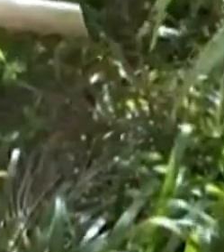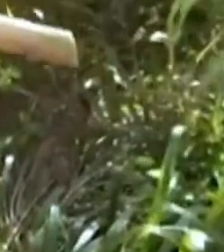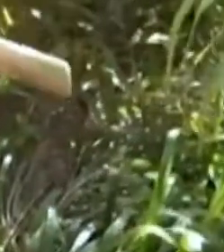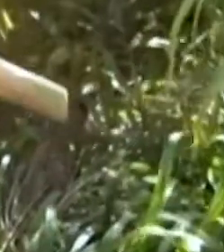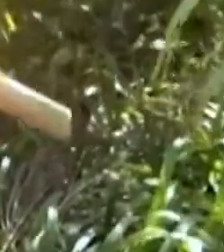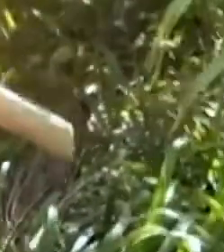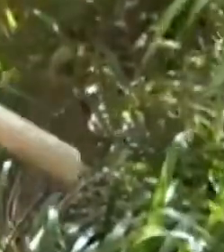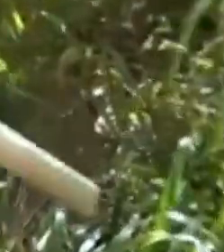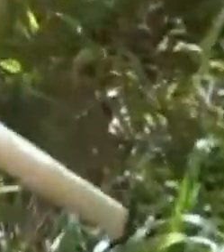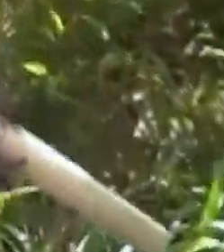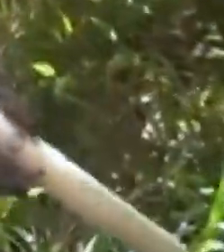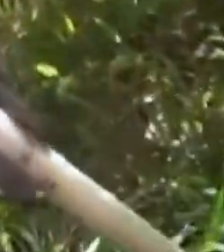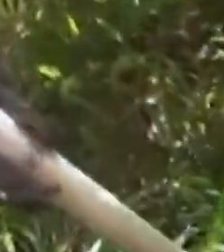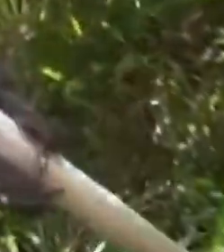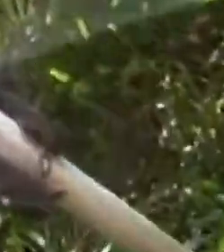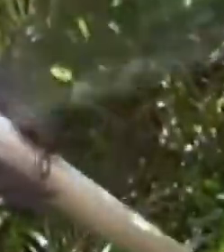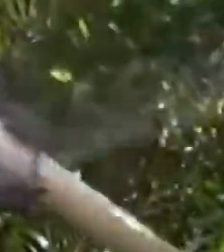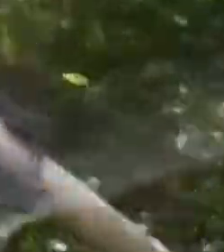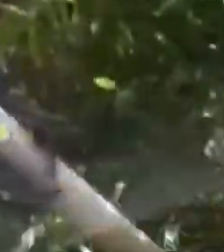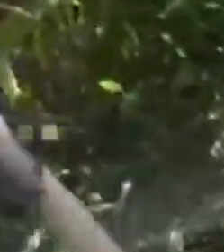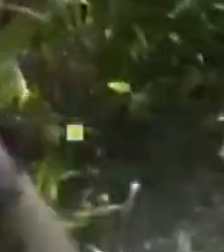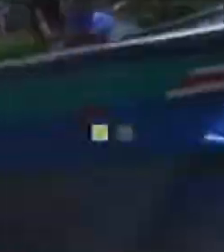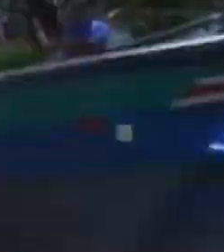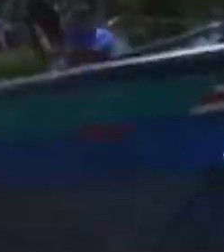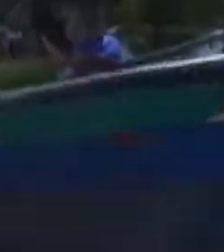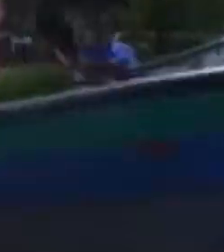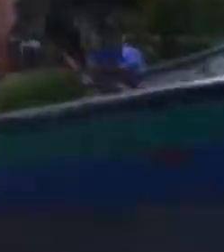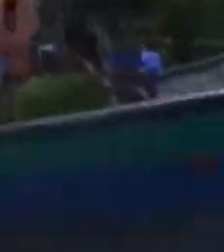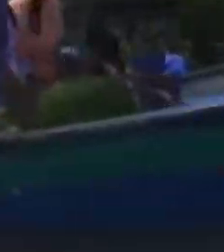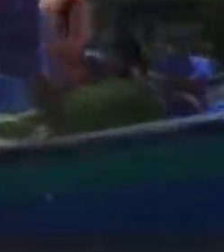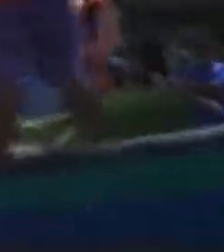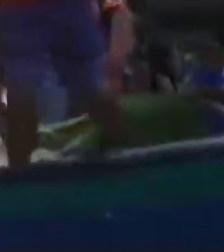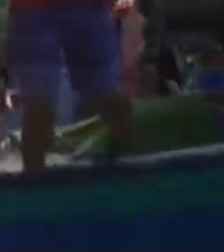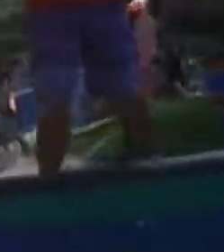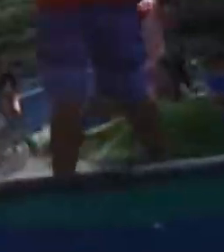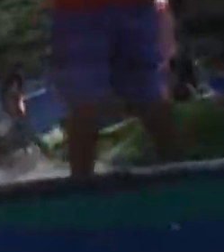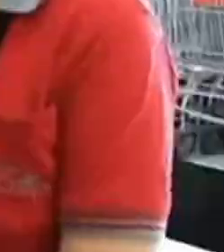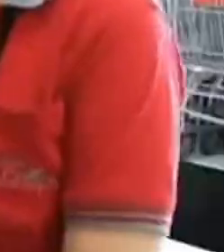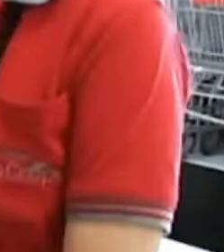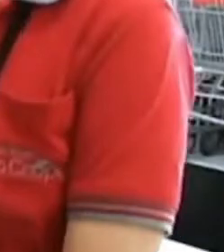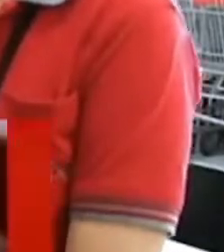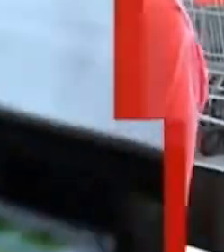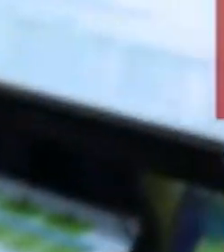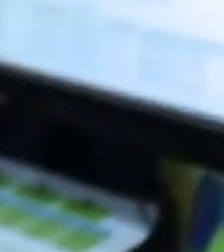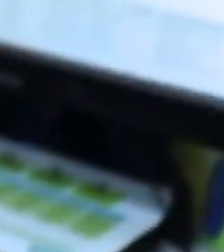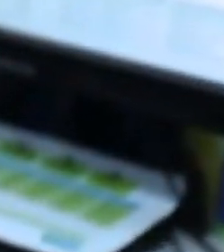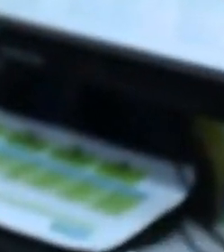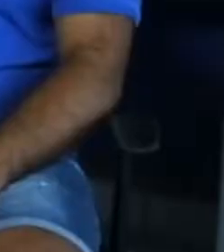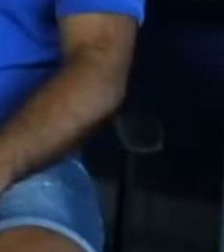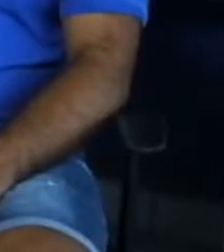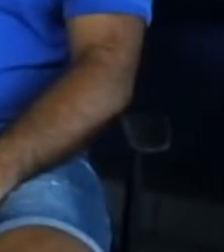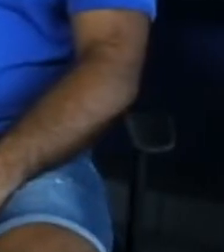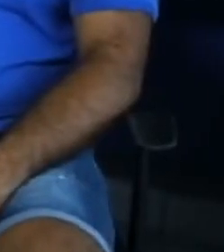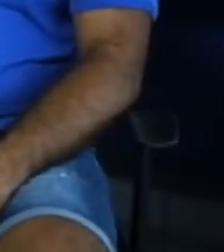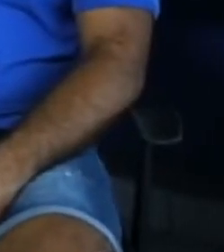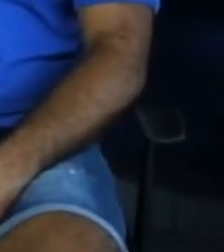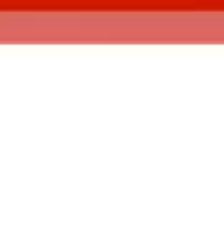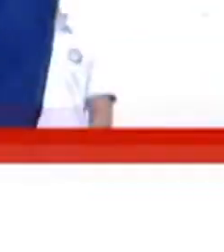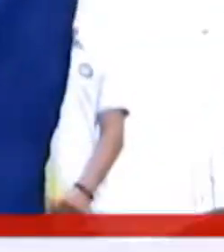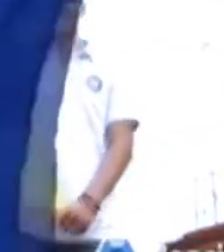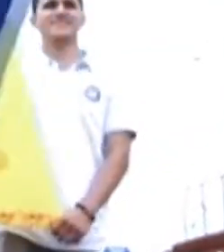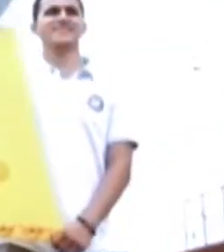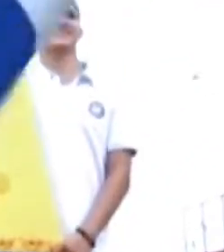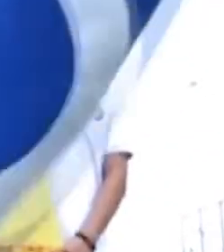cooperando, construimos un gran país, que es nuestro gran tesoro. Somos lo que proponemos.